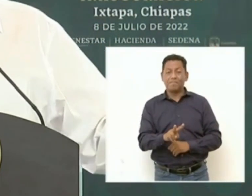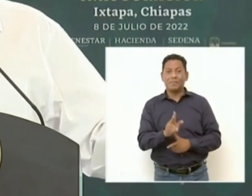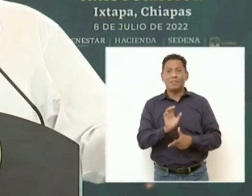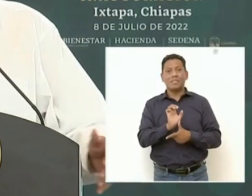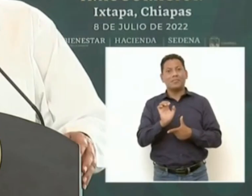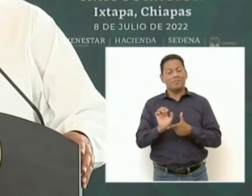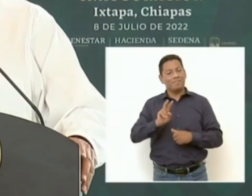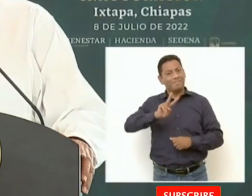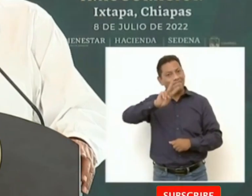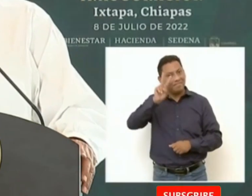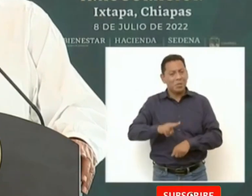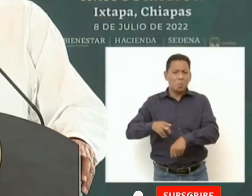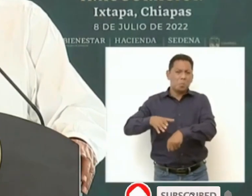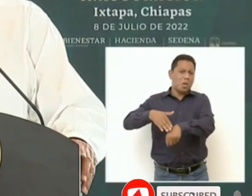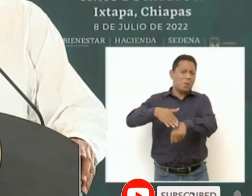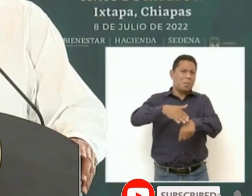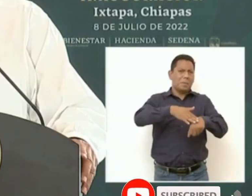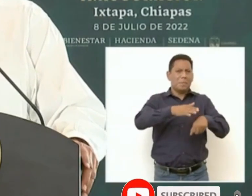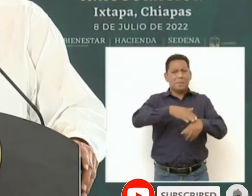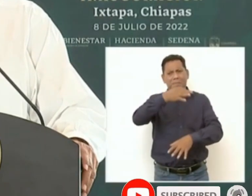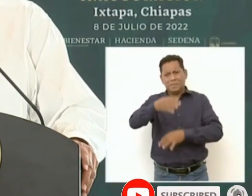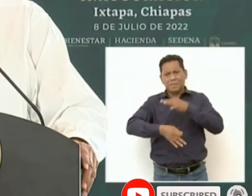eran campañas